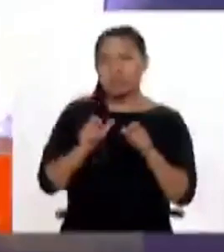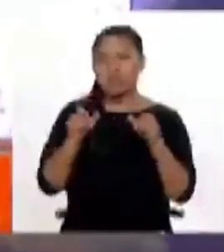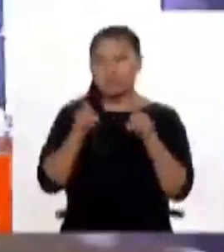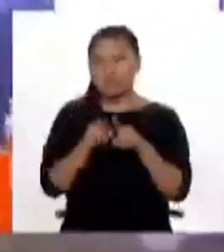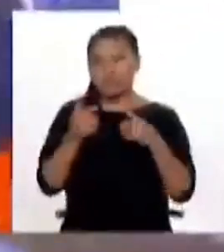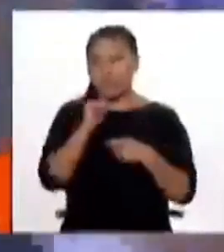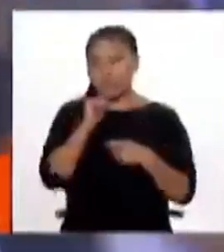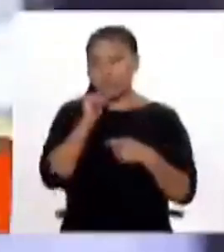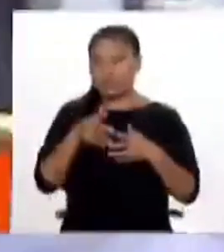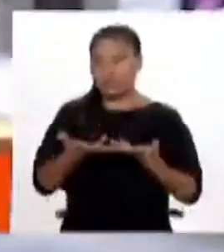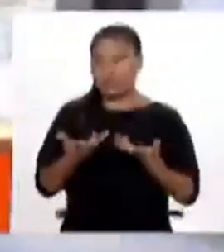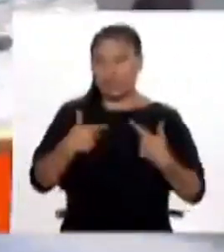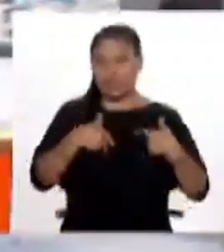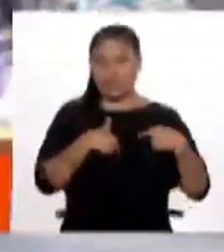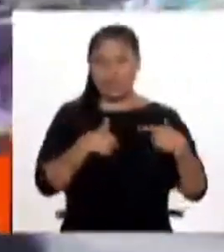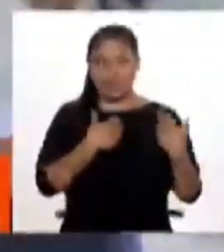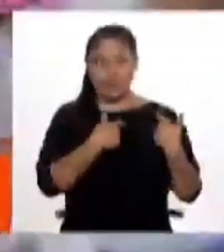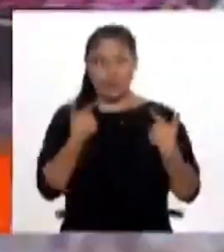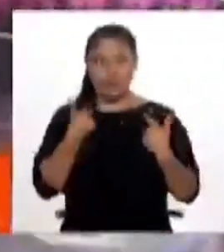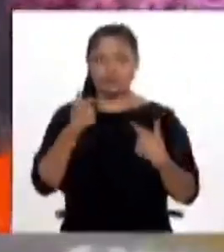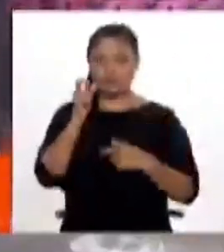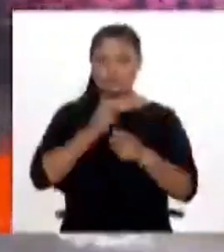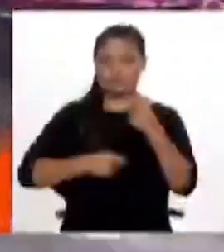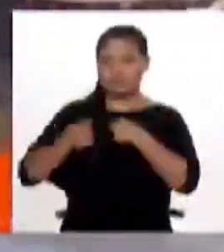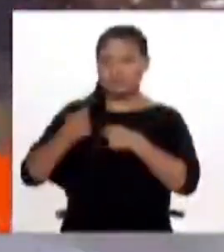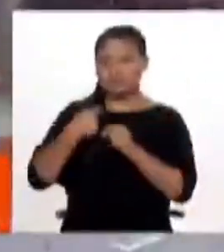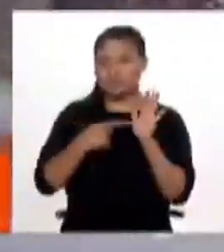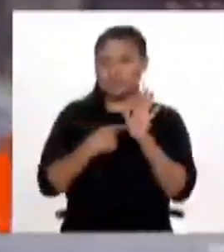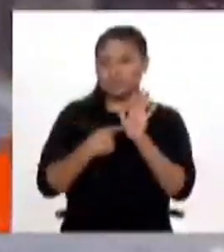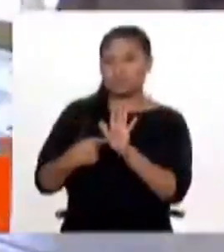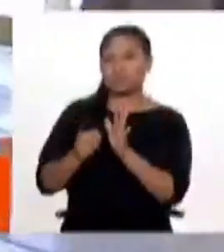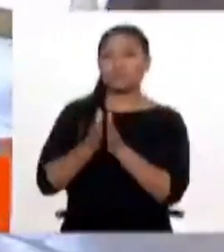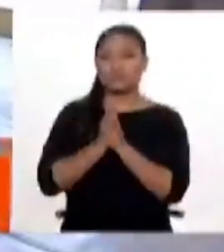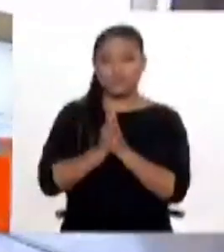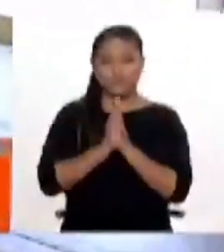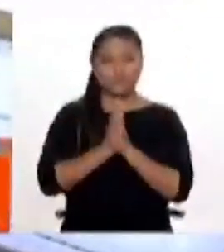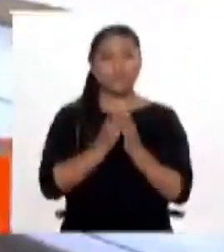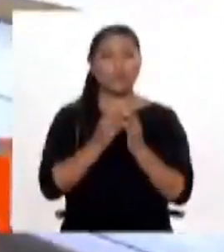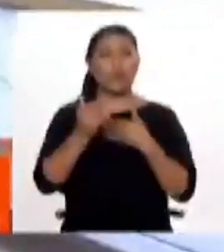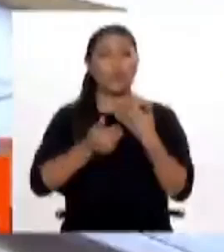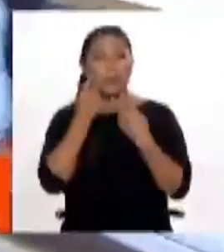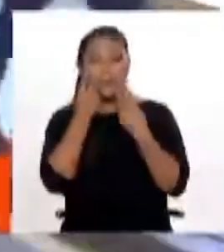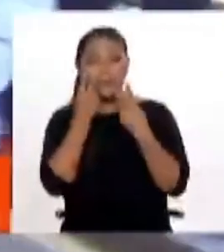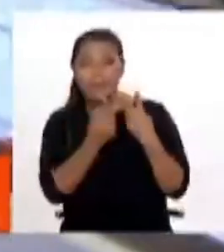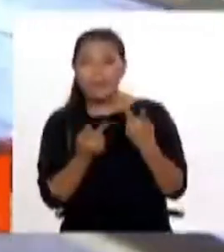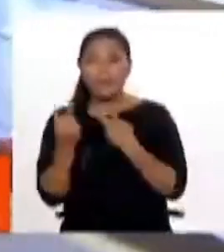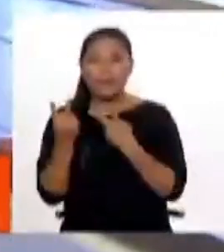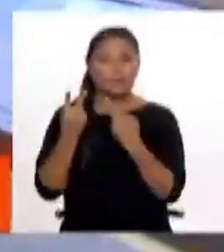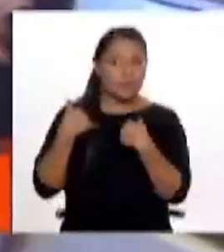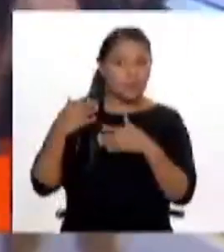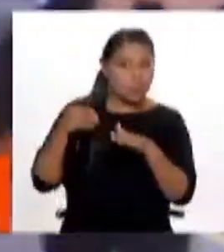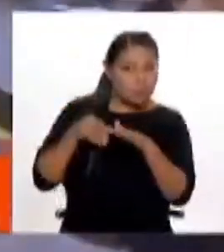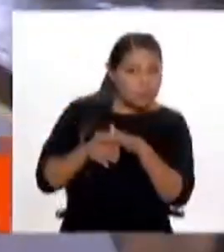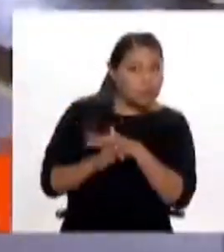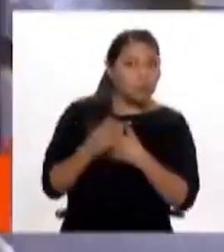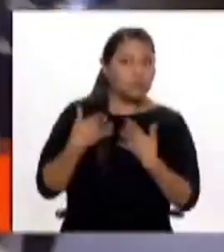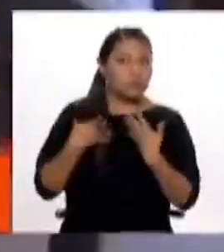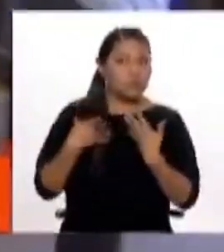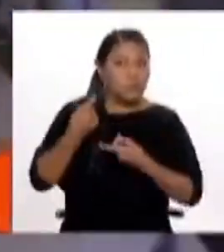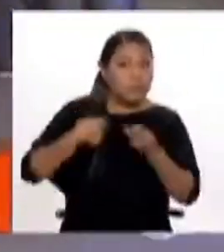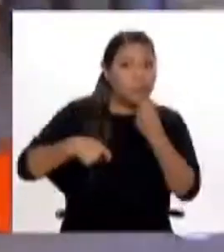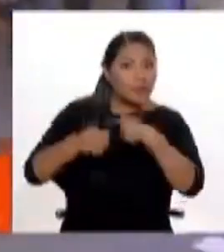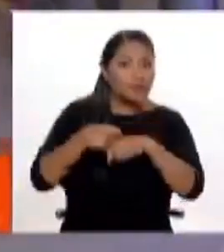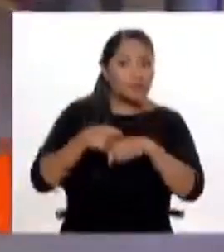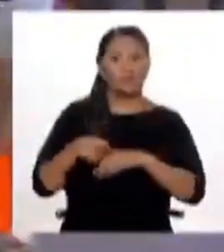sin su mercadería, pero que se identifican como comerciantes, que están viniendo a ver un poco cómo va la situación, si es que ya pueden ingresar. Sin embargo,